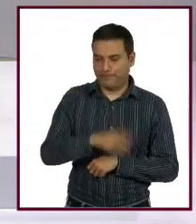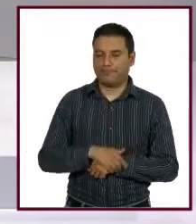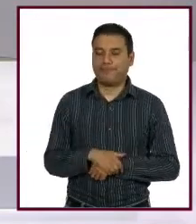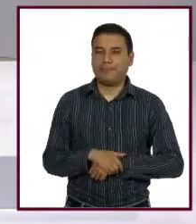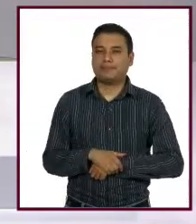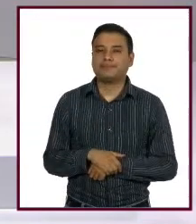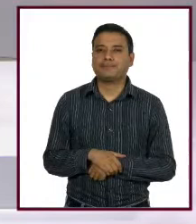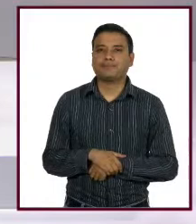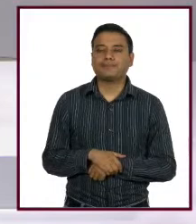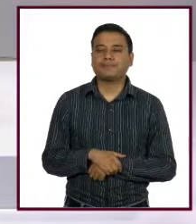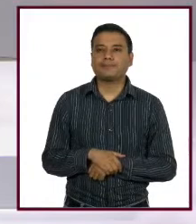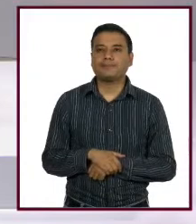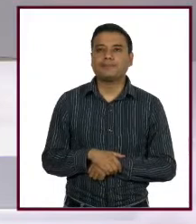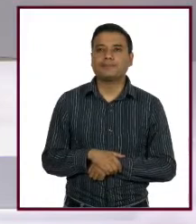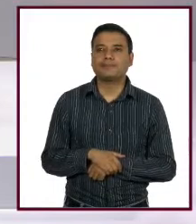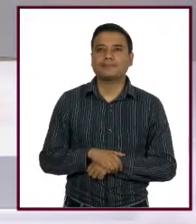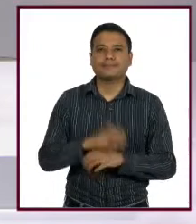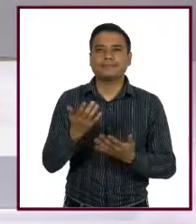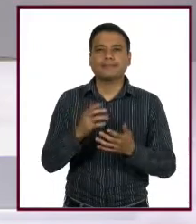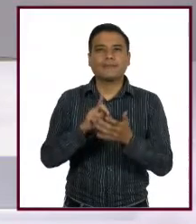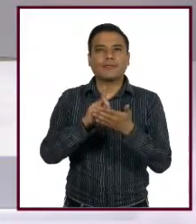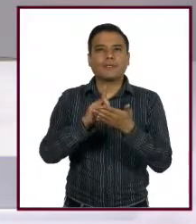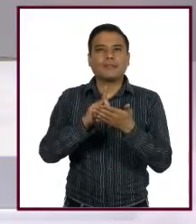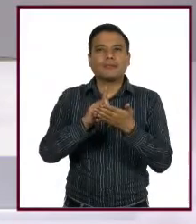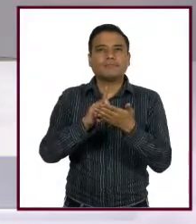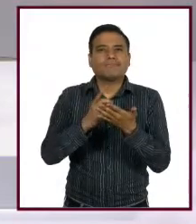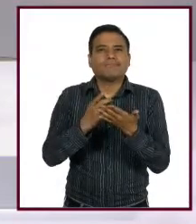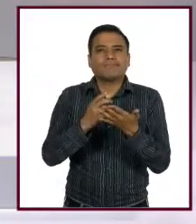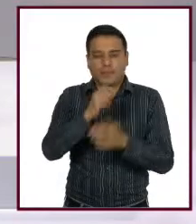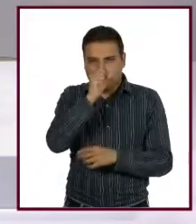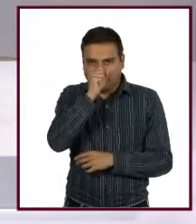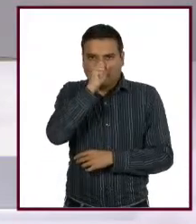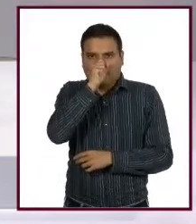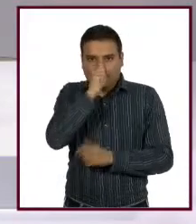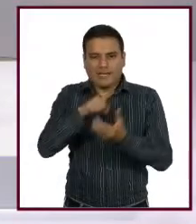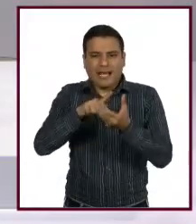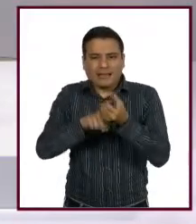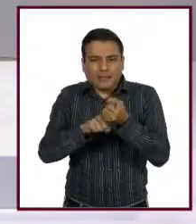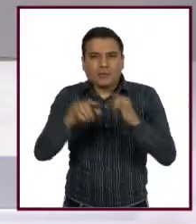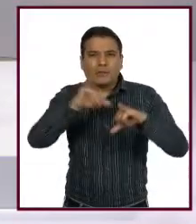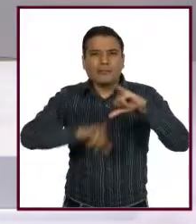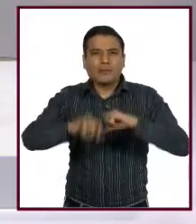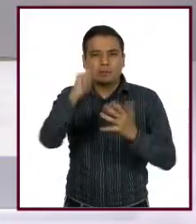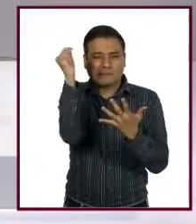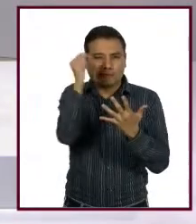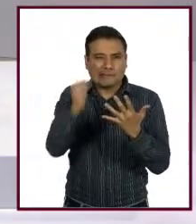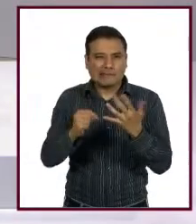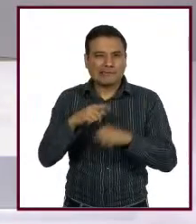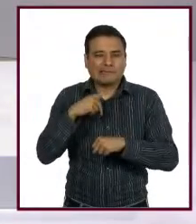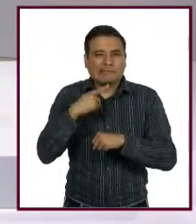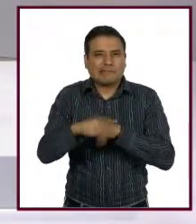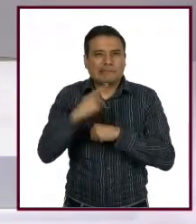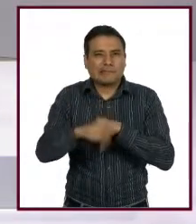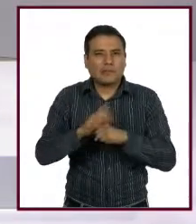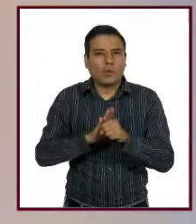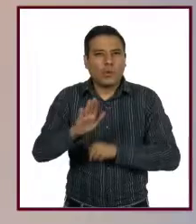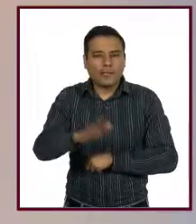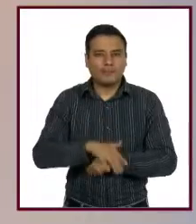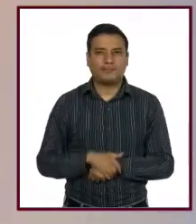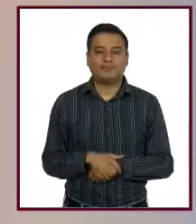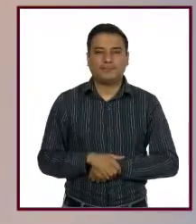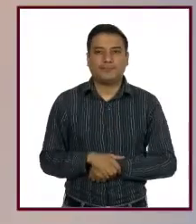sustancias químicas más dañinas que contienen los inhalables. Las sustancias químicas como